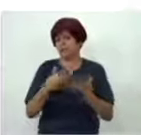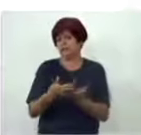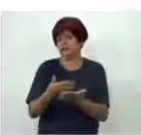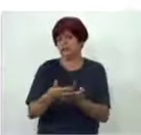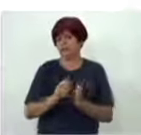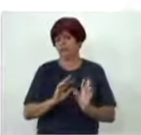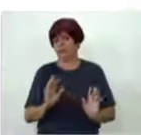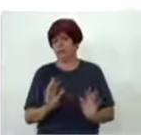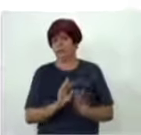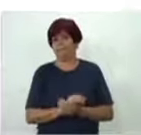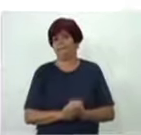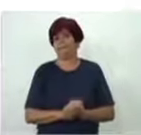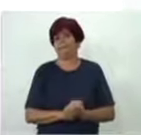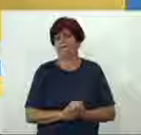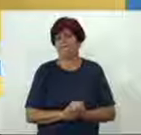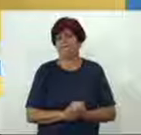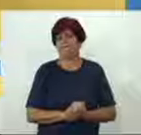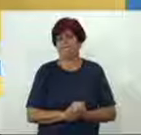plantear.